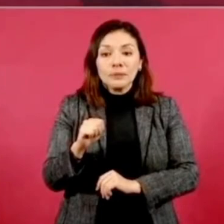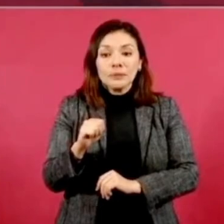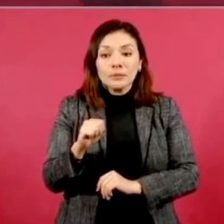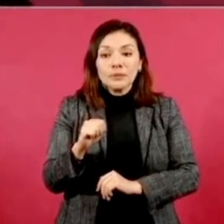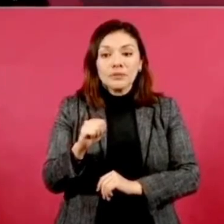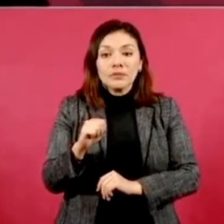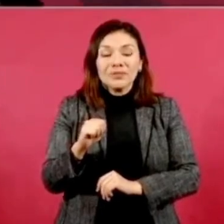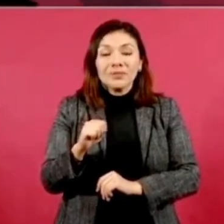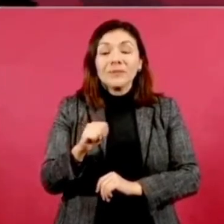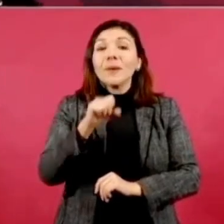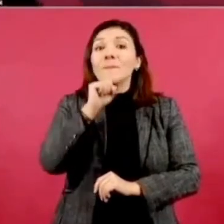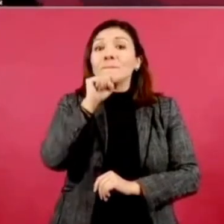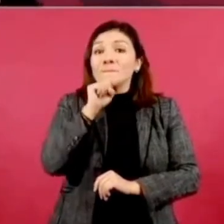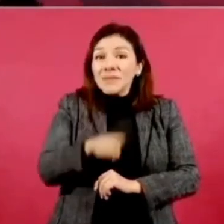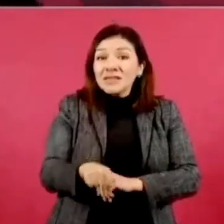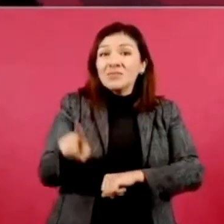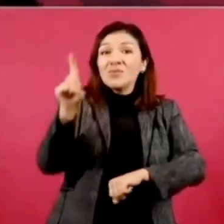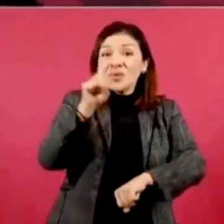Ese mismo día